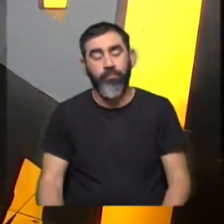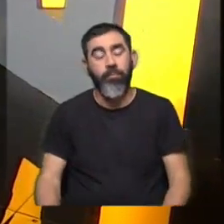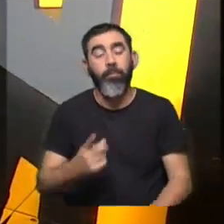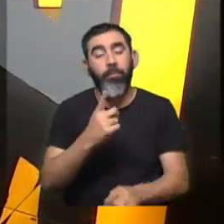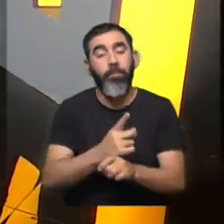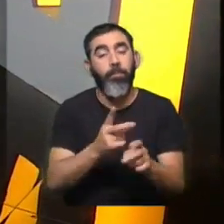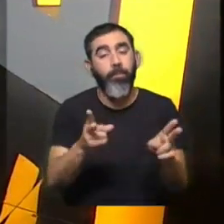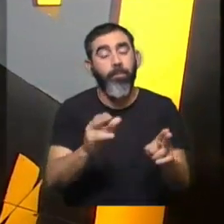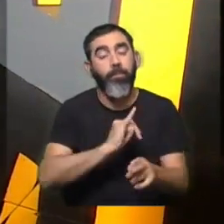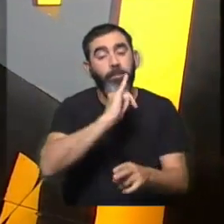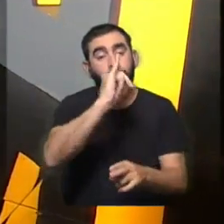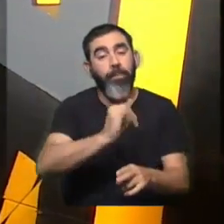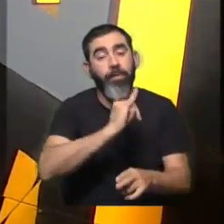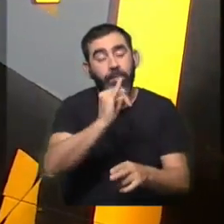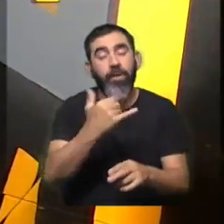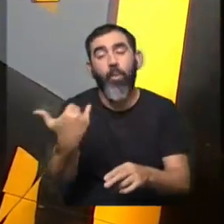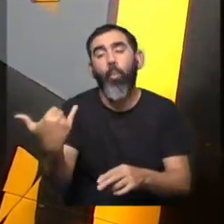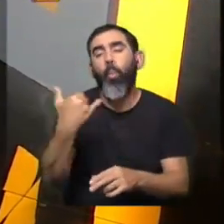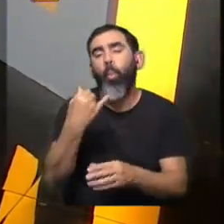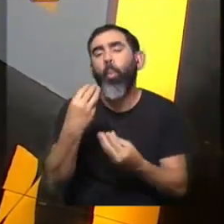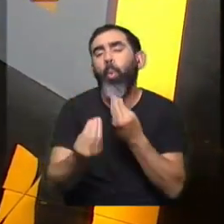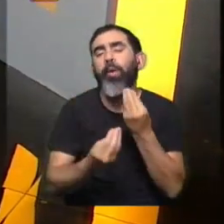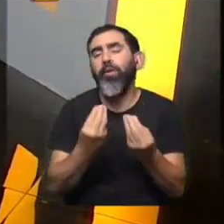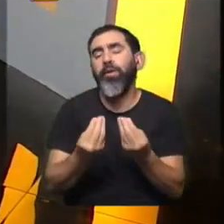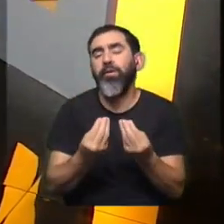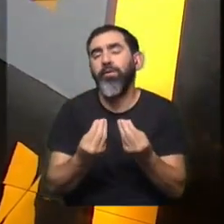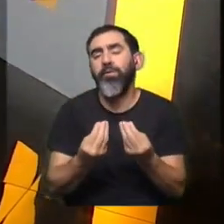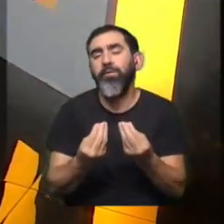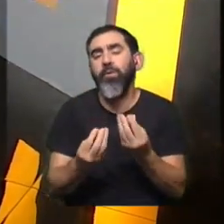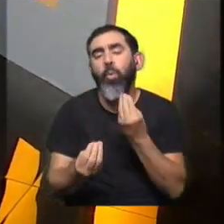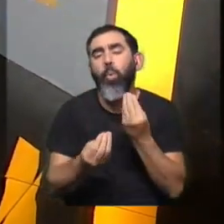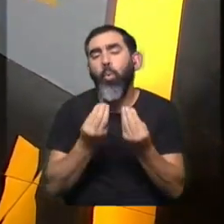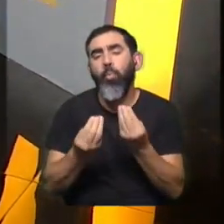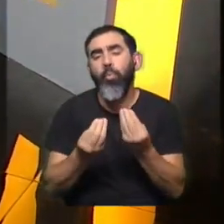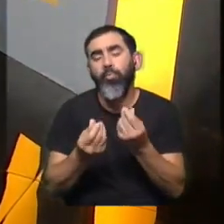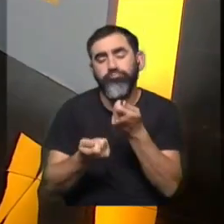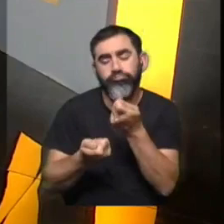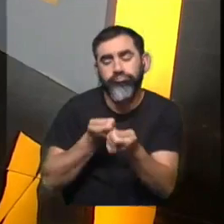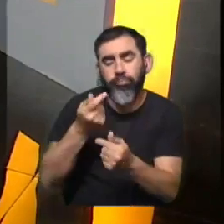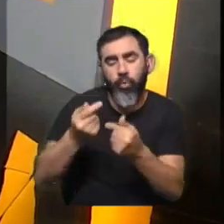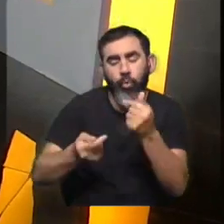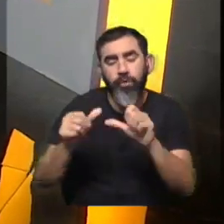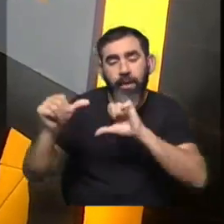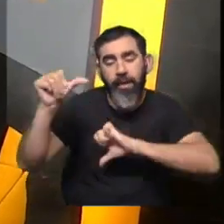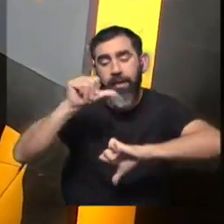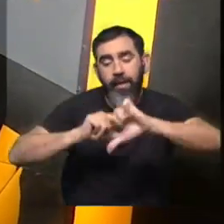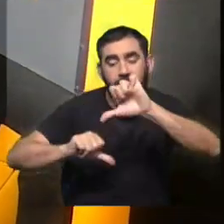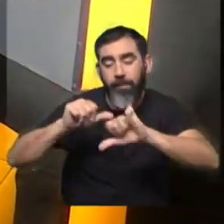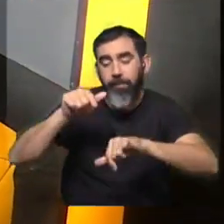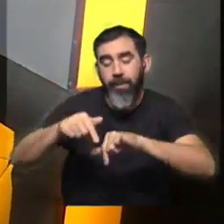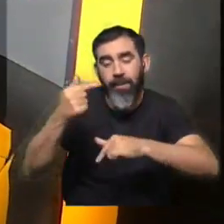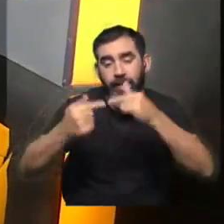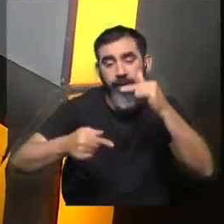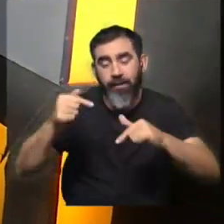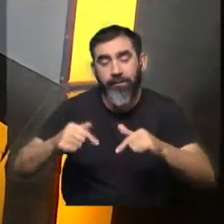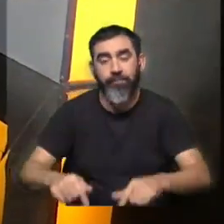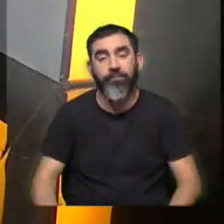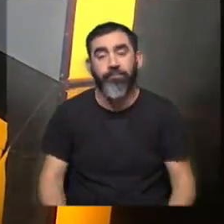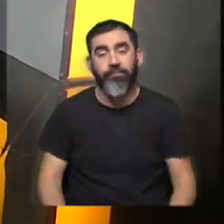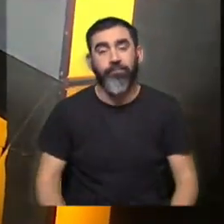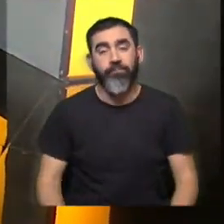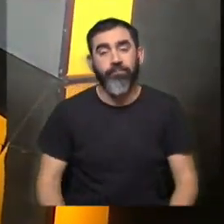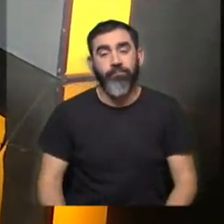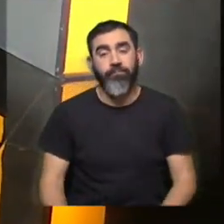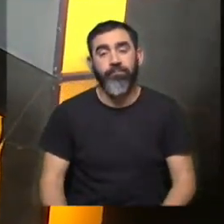primera parte del informe, Francisca nos cuenta justamente cuáles son los compuestos químicos de la ayahuasca y